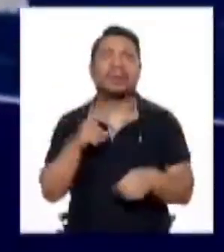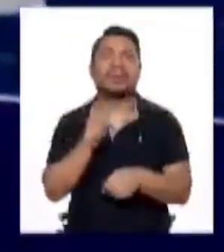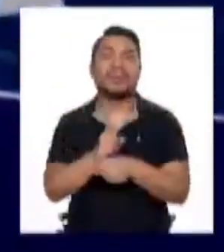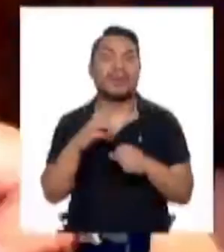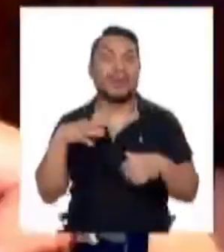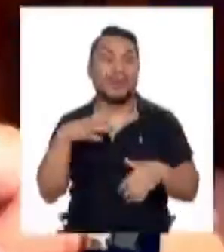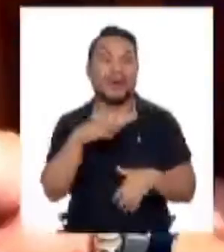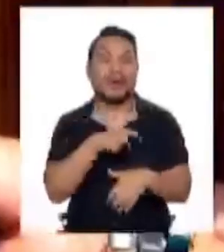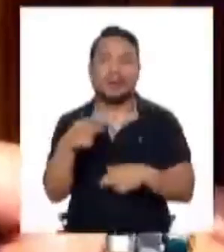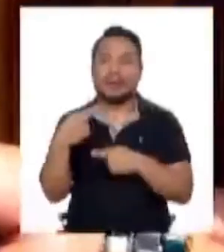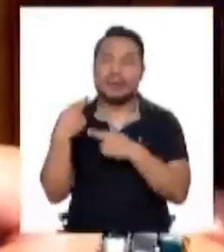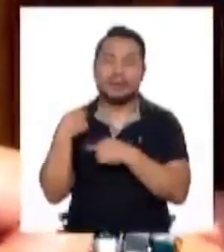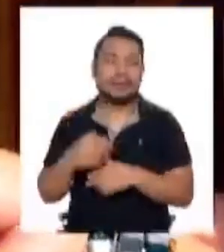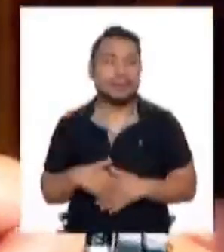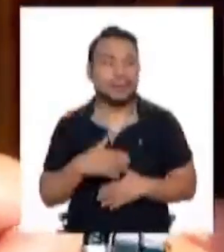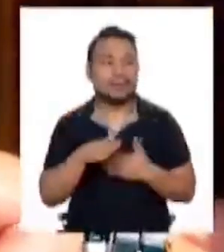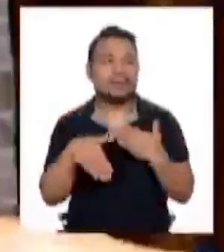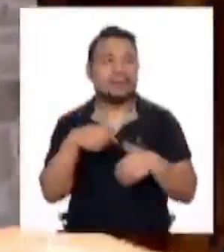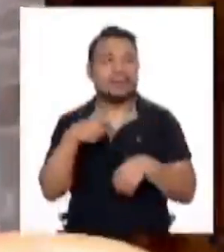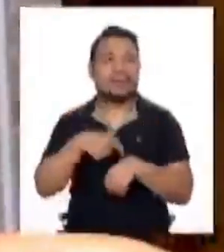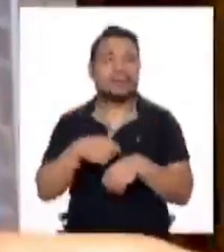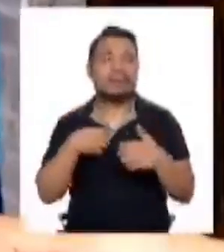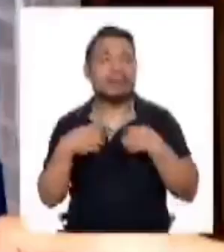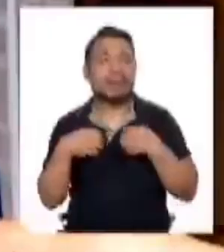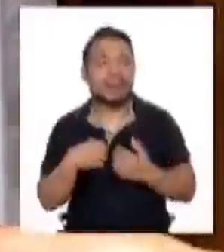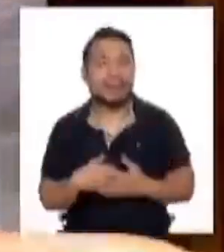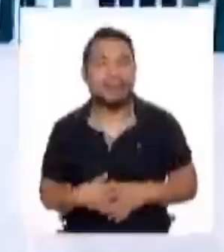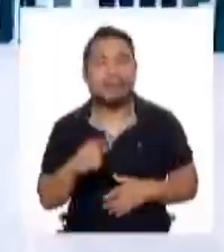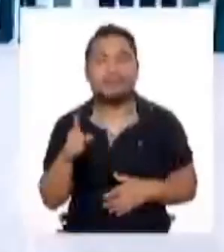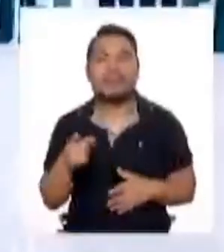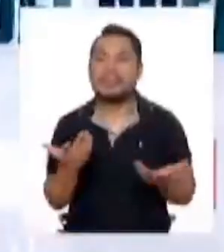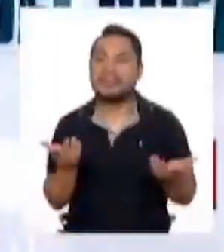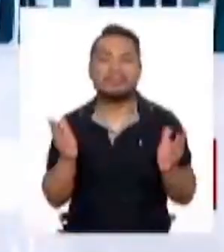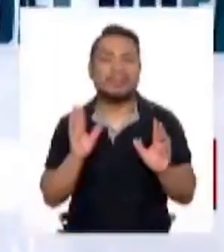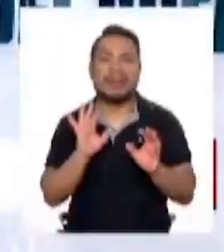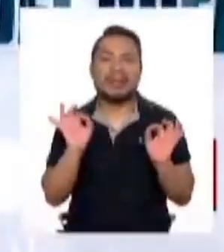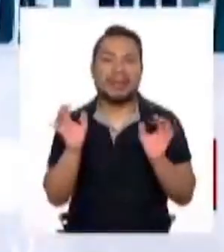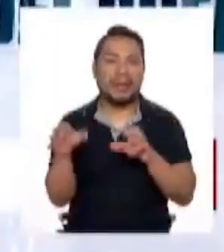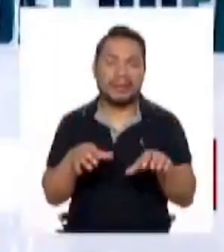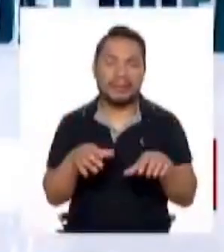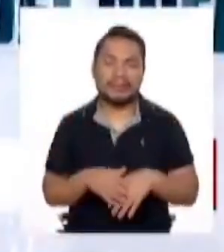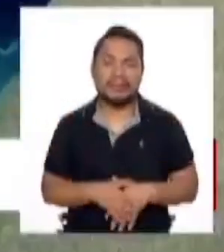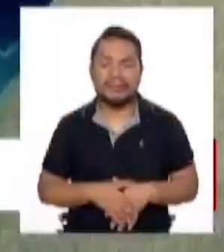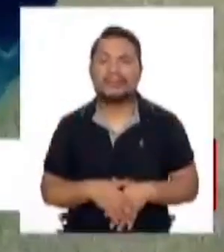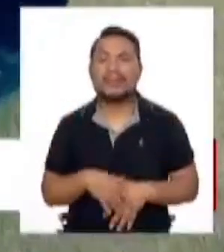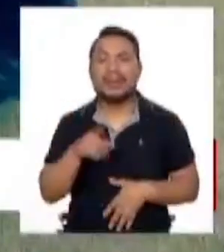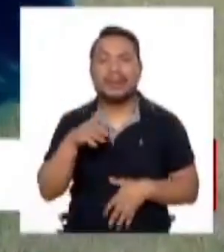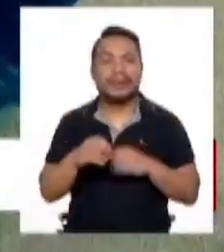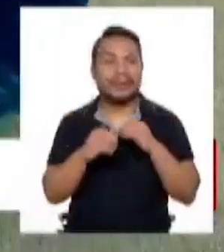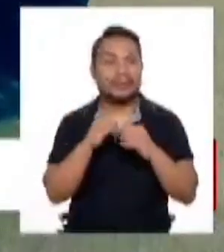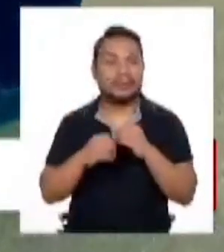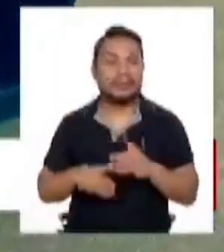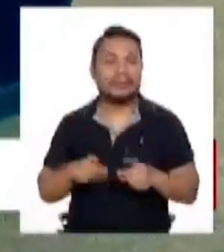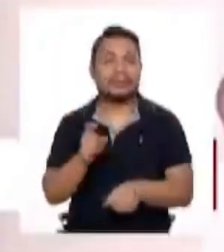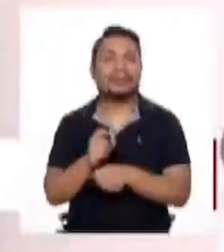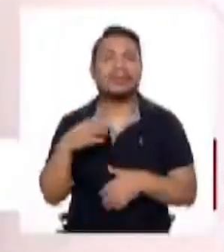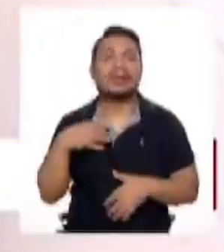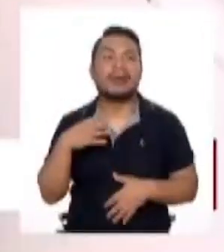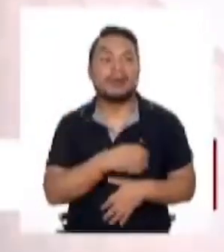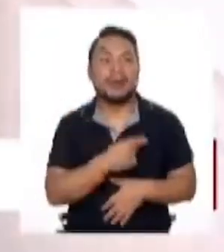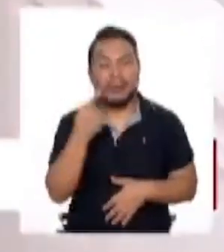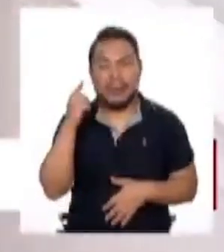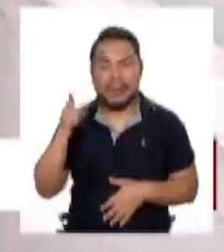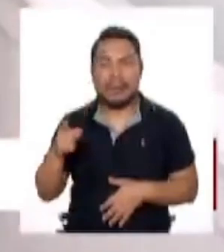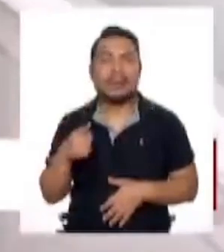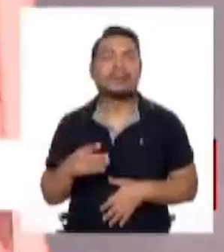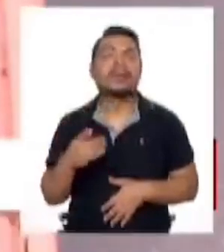la responsable. Todo el tiempo reclaman, pero como dicen, saco roto. Lo tiene que solucionar la Dirección de Educación del Callao, pero para eso el